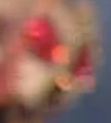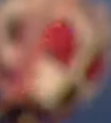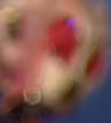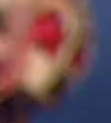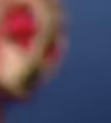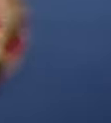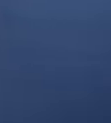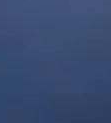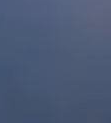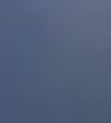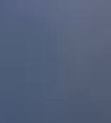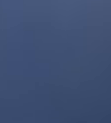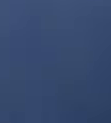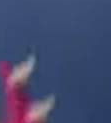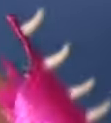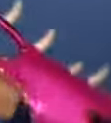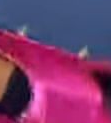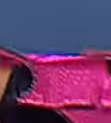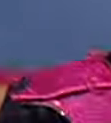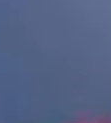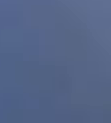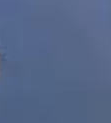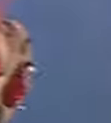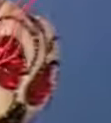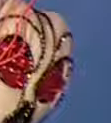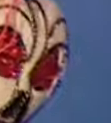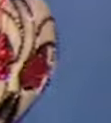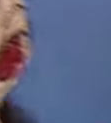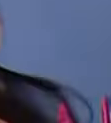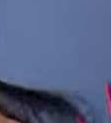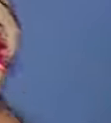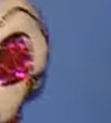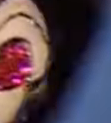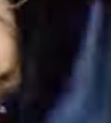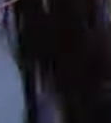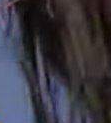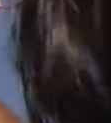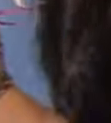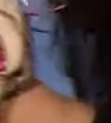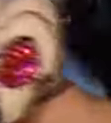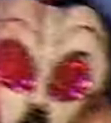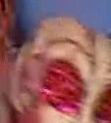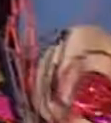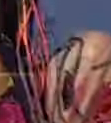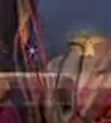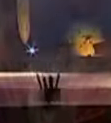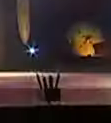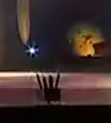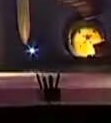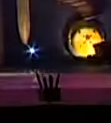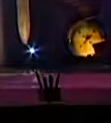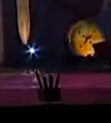name. They don't read the 4 chapters. Now I'm back. He's